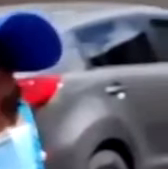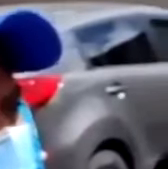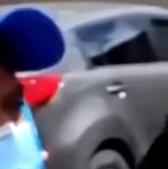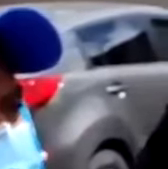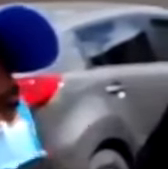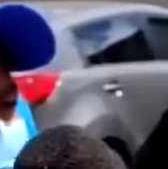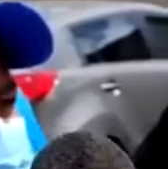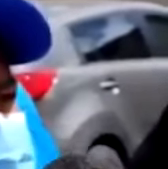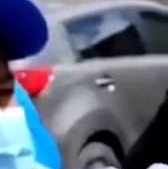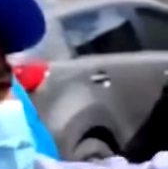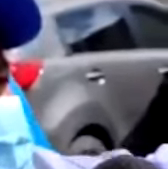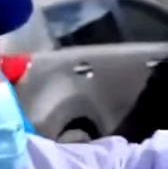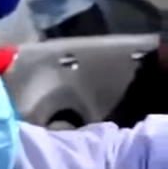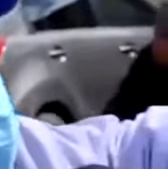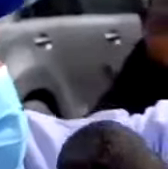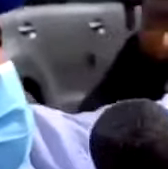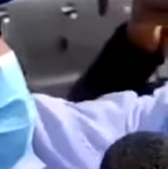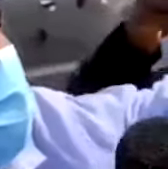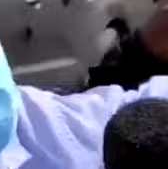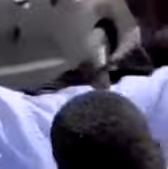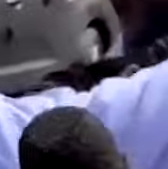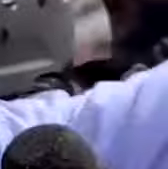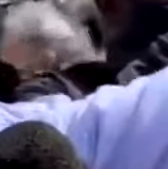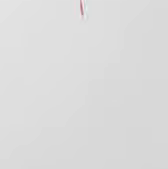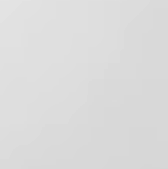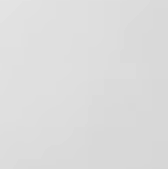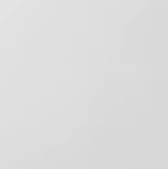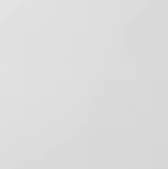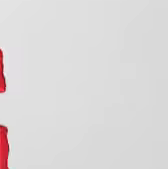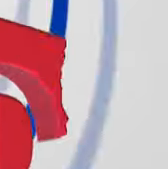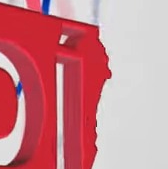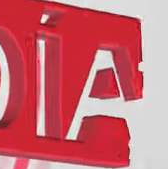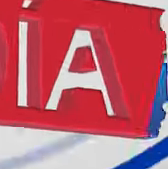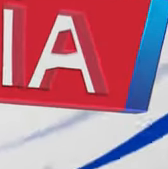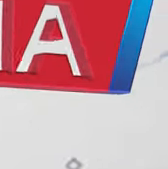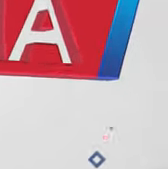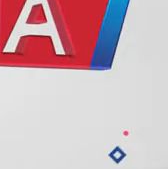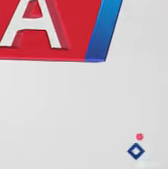sentido, quien no sirve para administrar una ciudad tiene que irse a su casa.